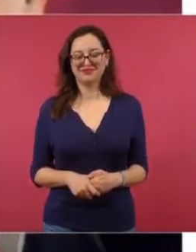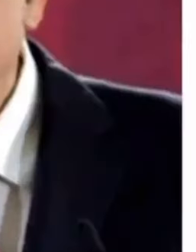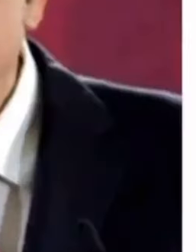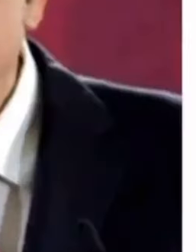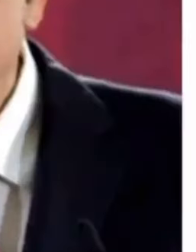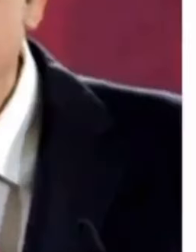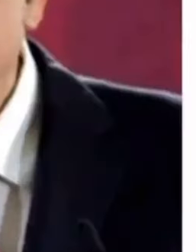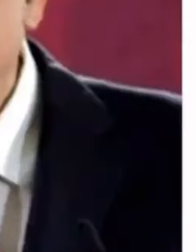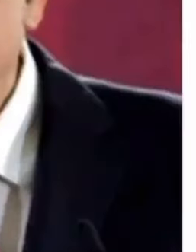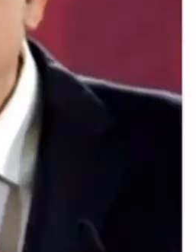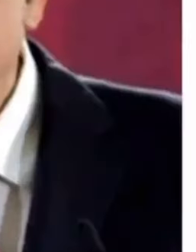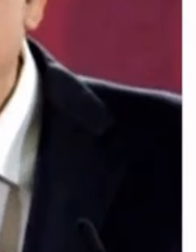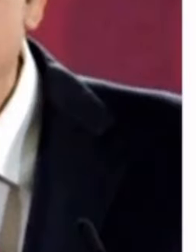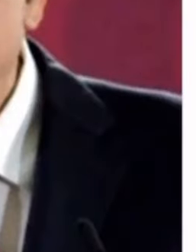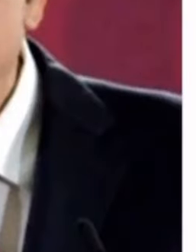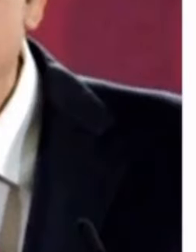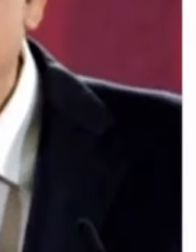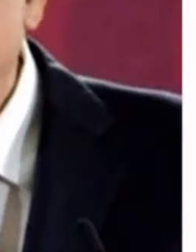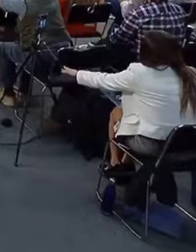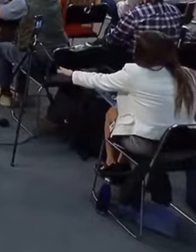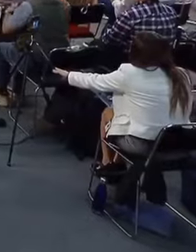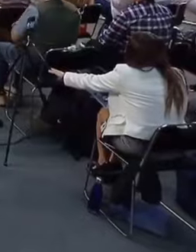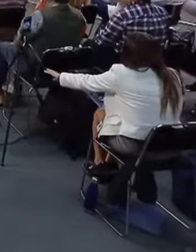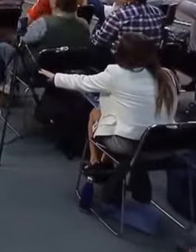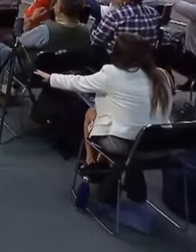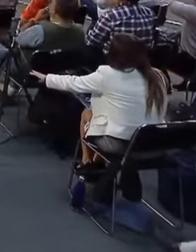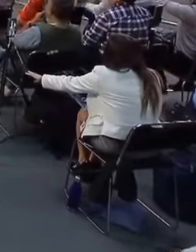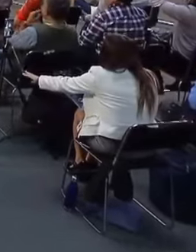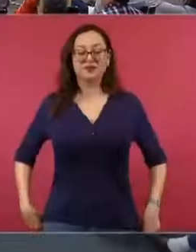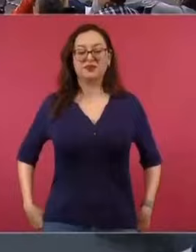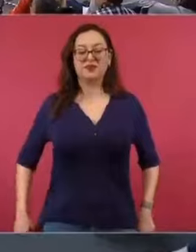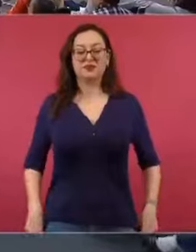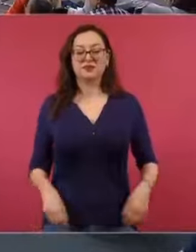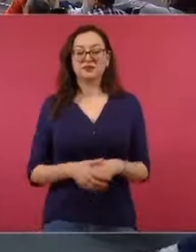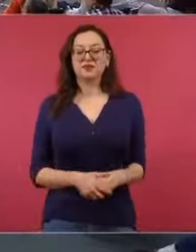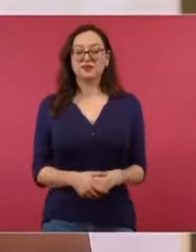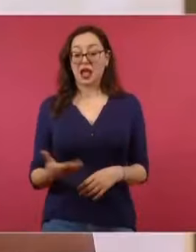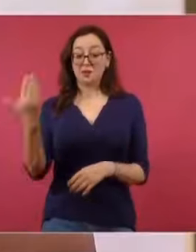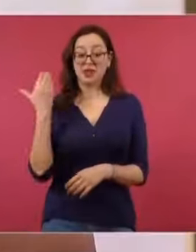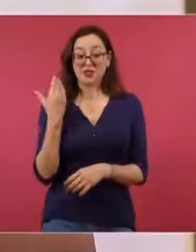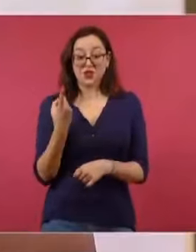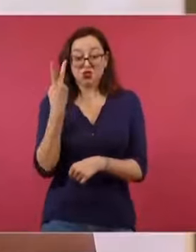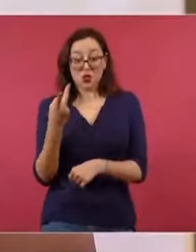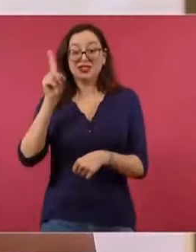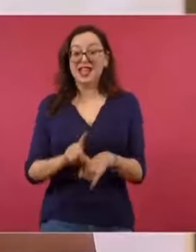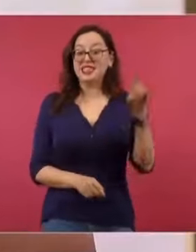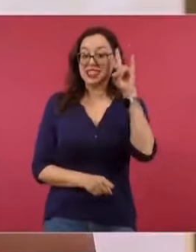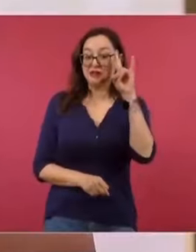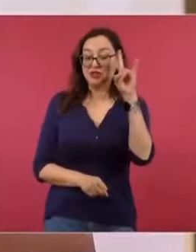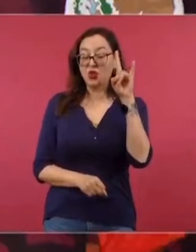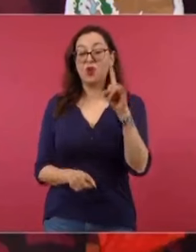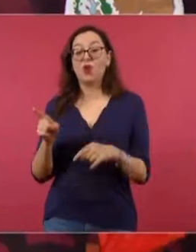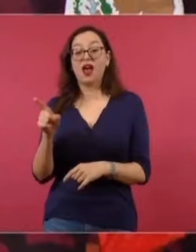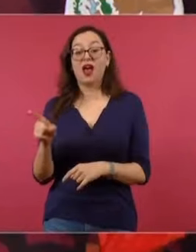No. Pero esa no es. No, esa no es. Esa fue el principio. No. Hace 2 días. Es que el Diablito le está diciendo a